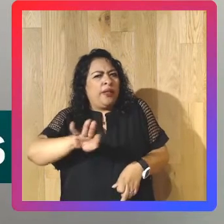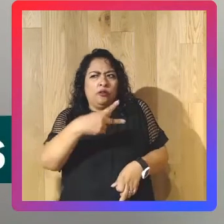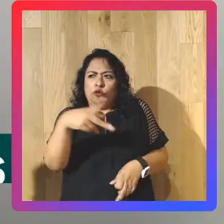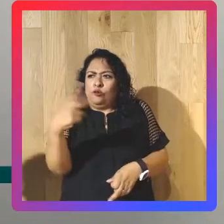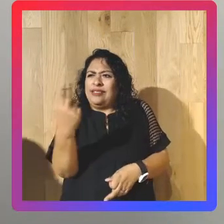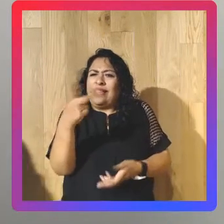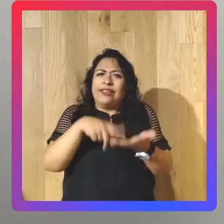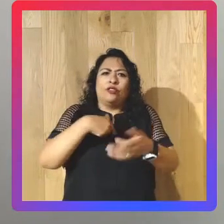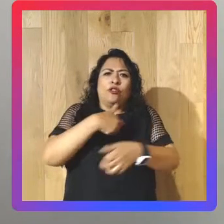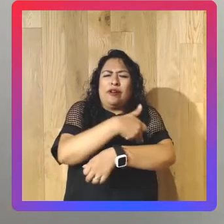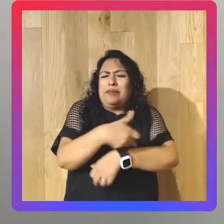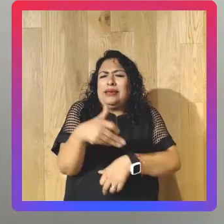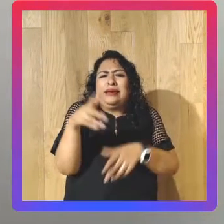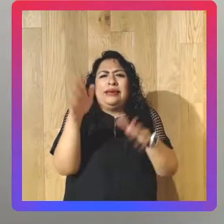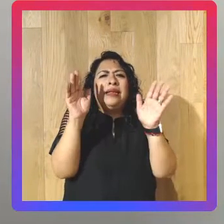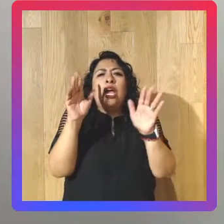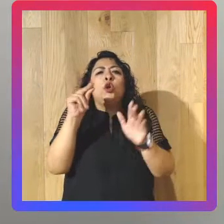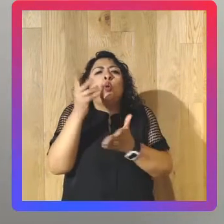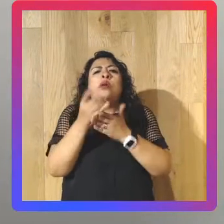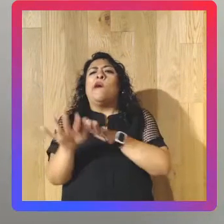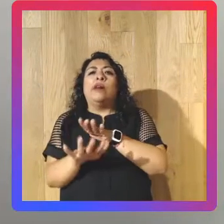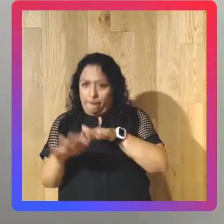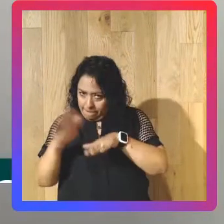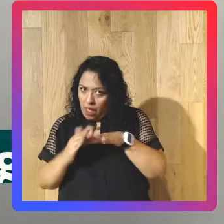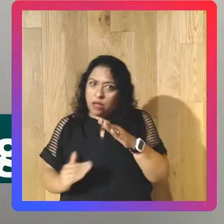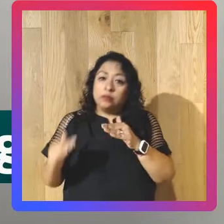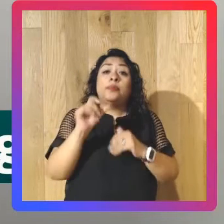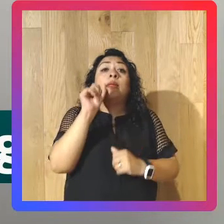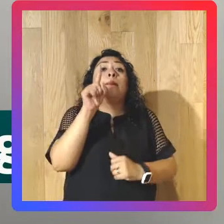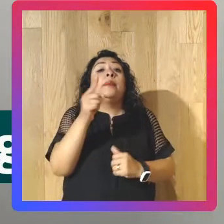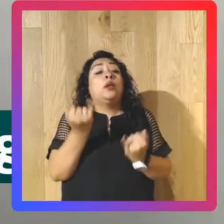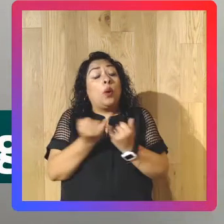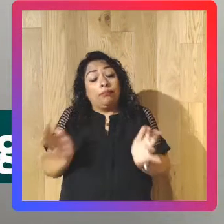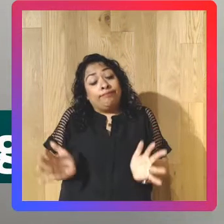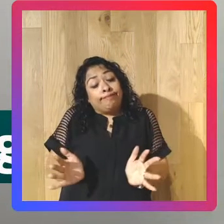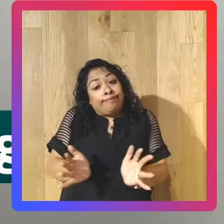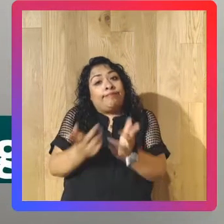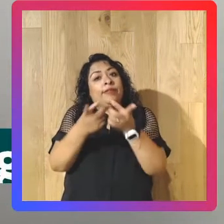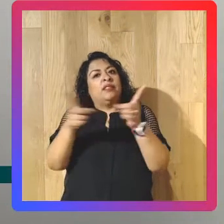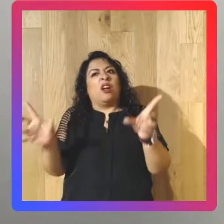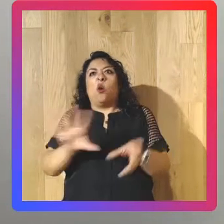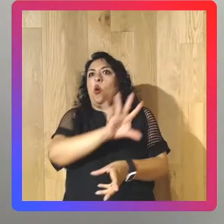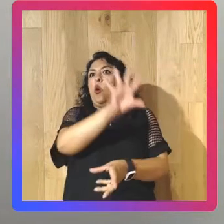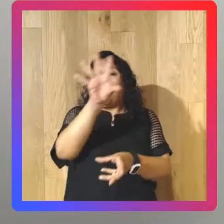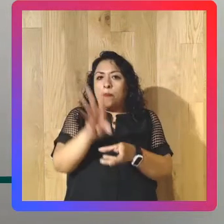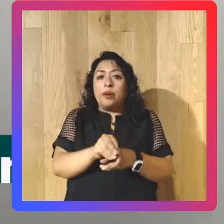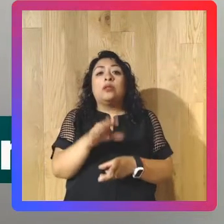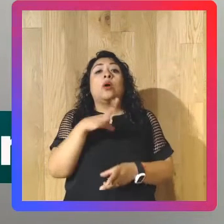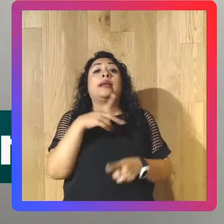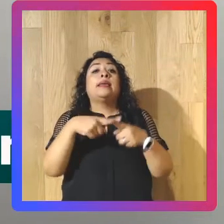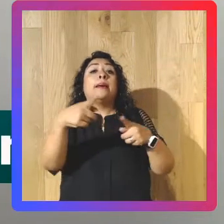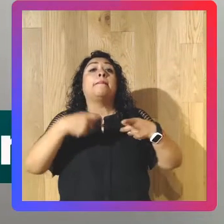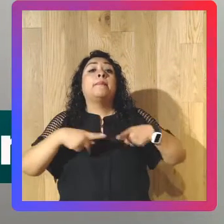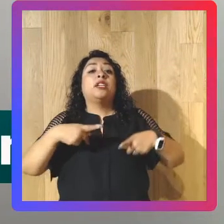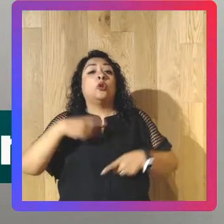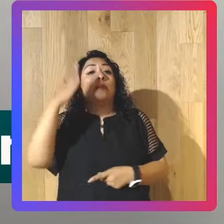necesidades familiares por encima de lo básico, así como a seguir impulsando su desarrollo integral, teniendo a la persona